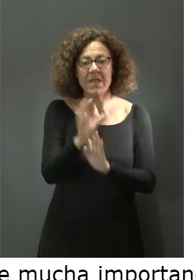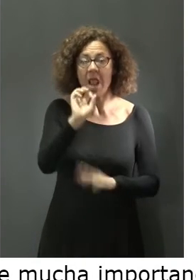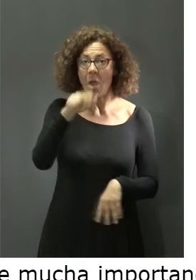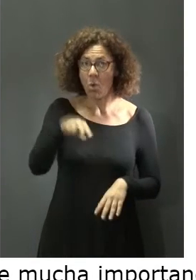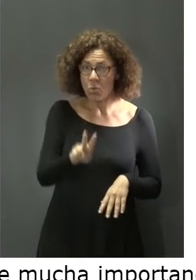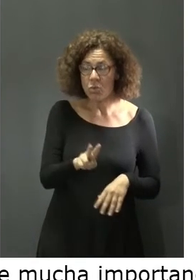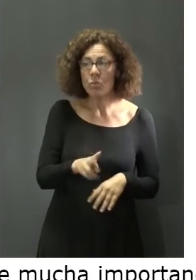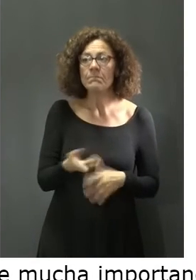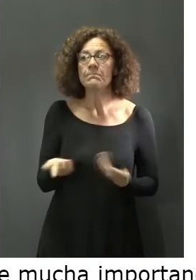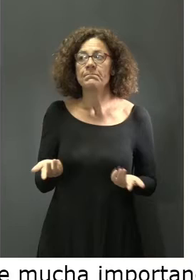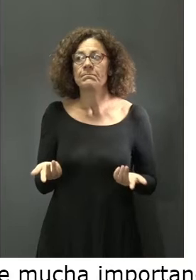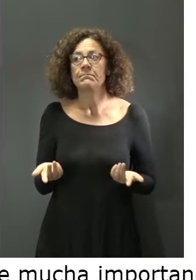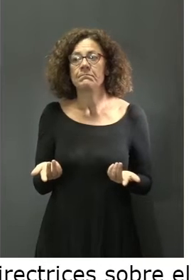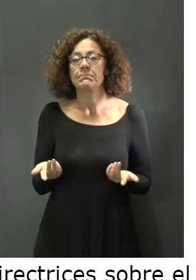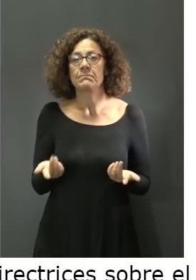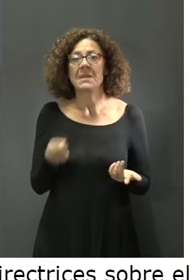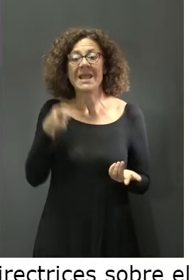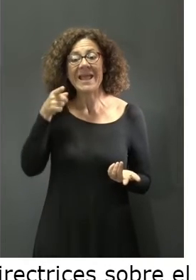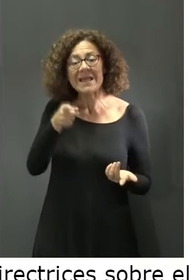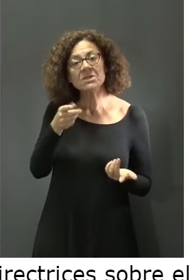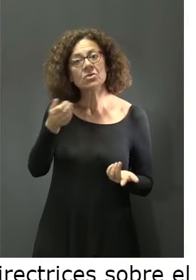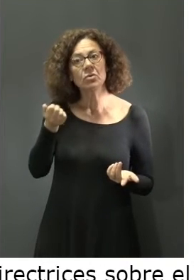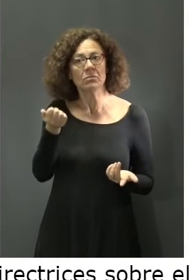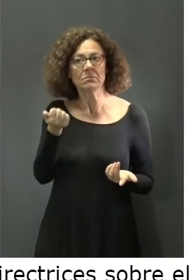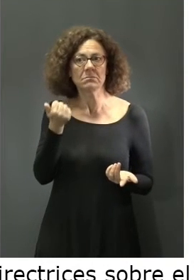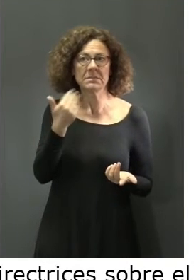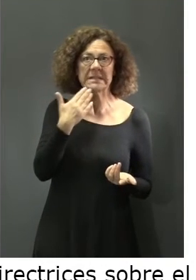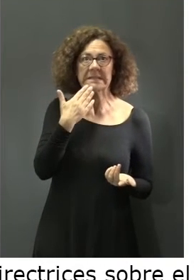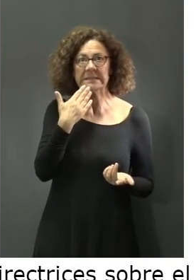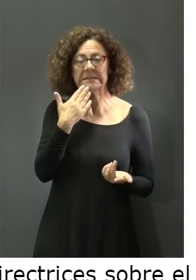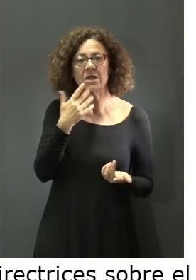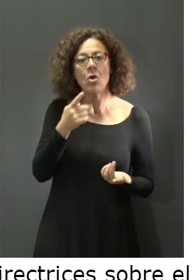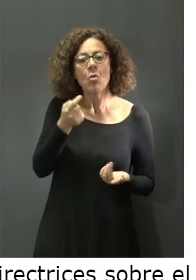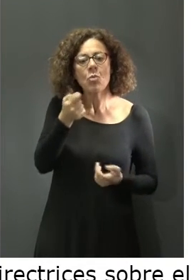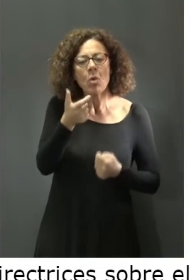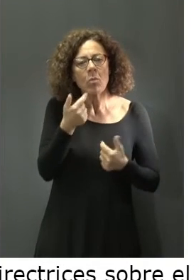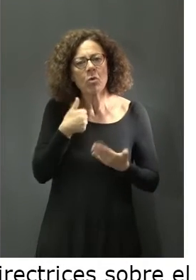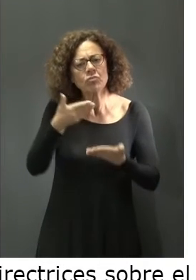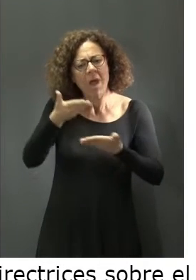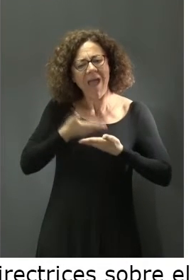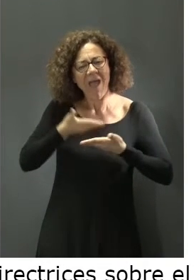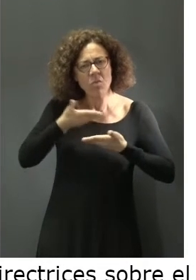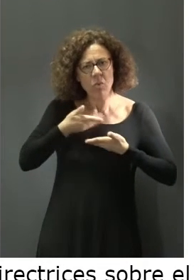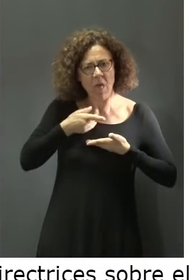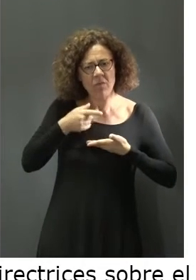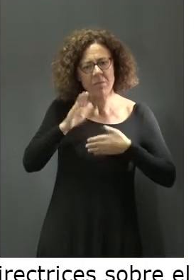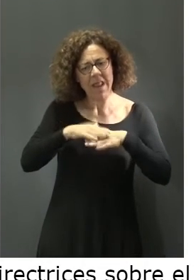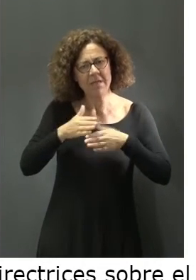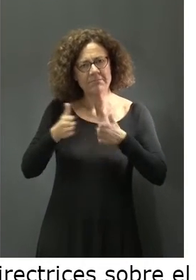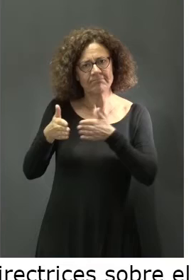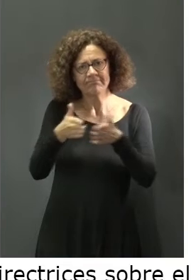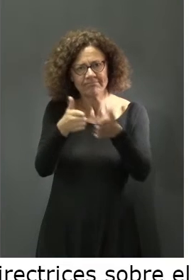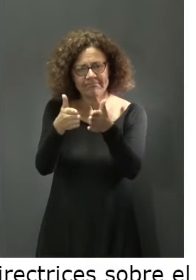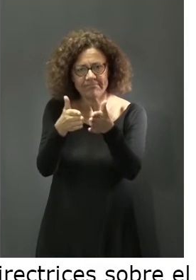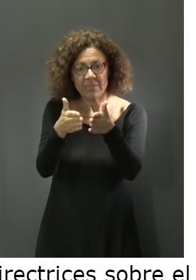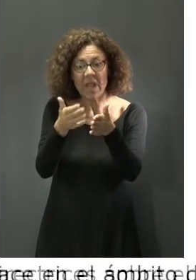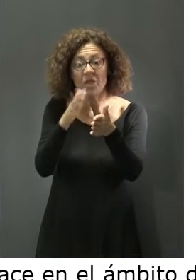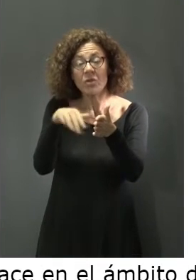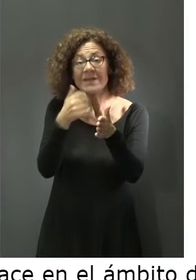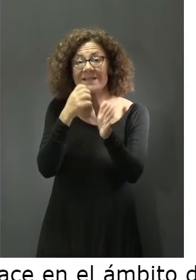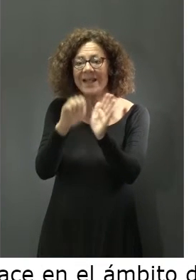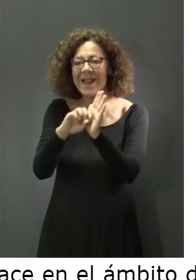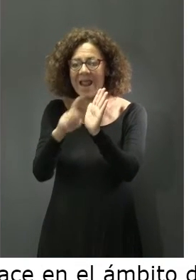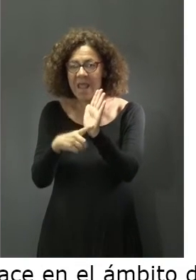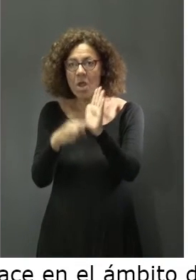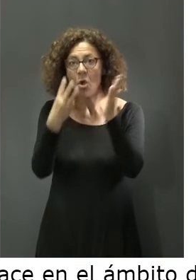Unidas. Todo esto, como si dijéramos, ha ido abonando el camino. Entonces, cuando se van dictando esta ley, como